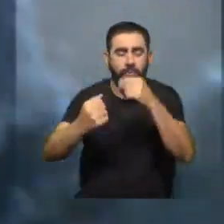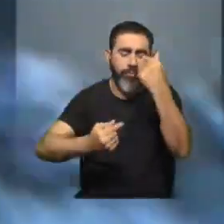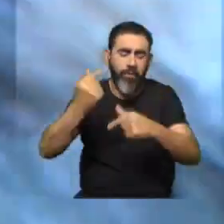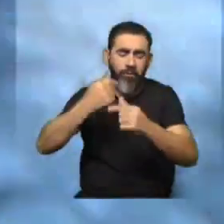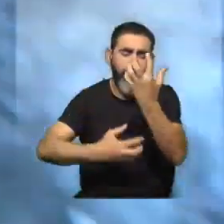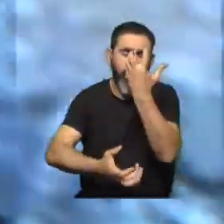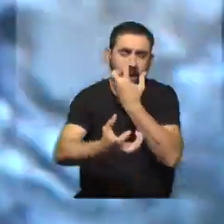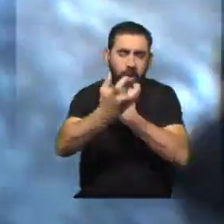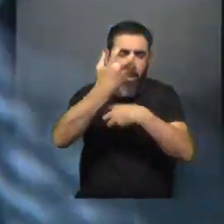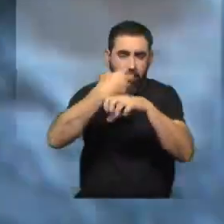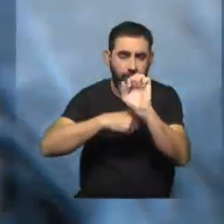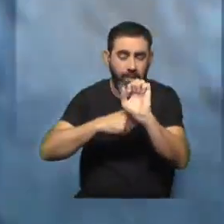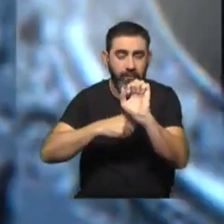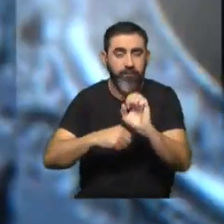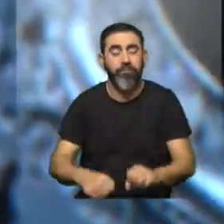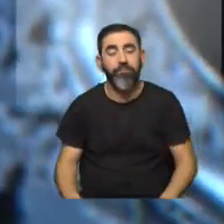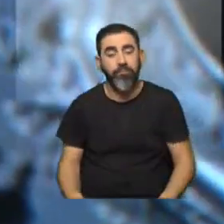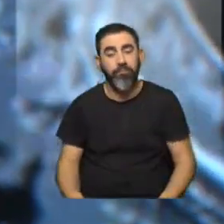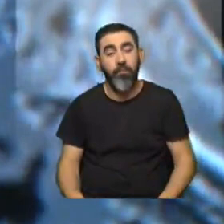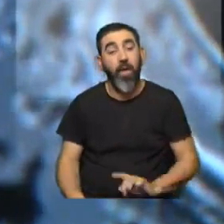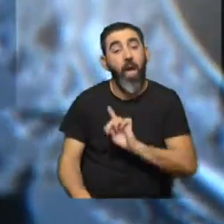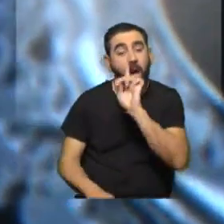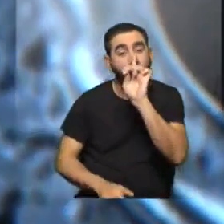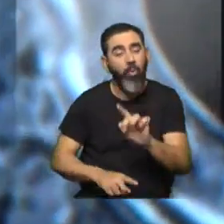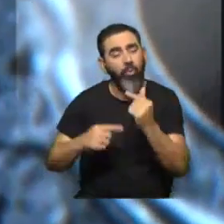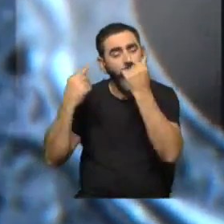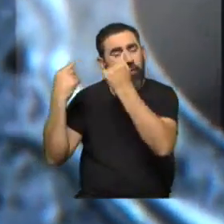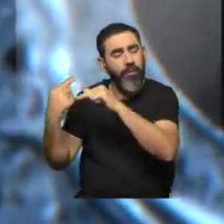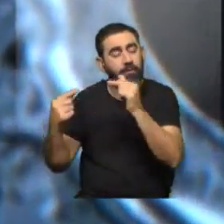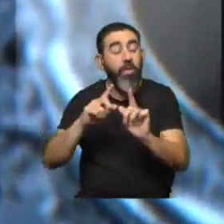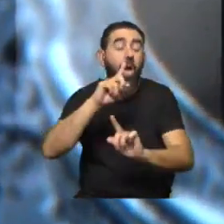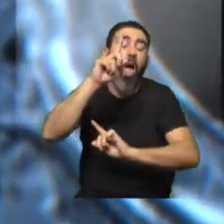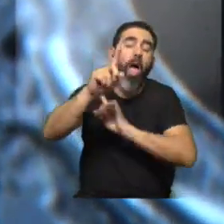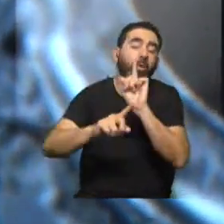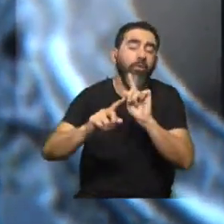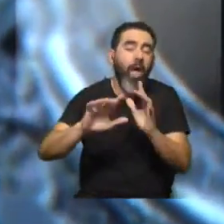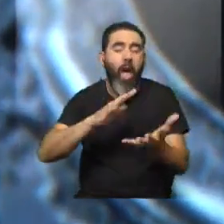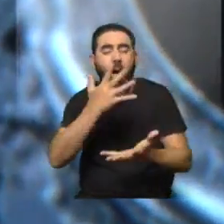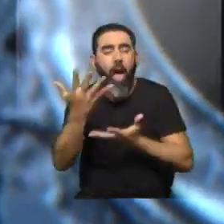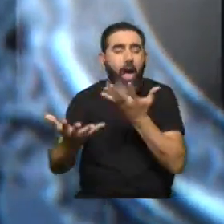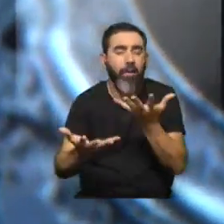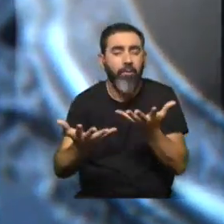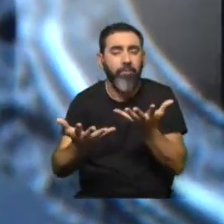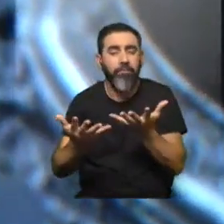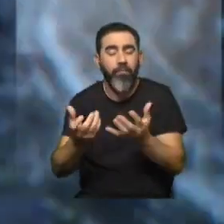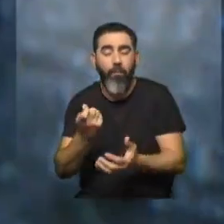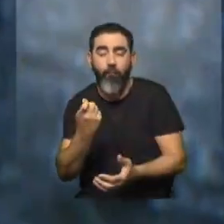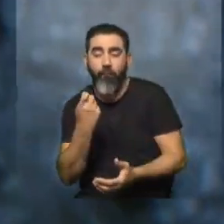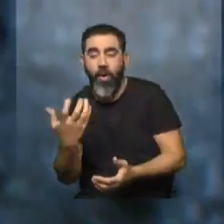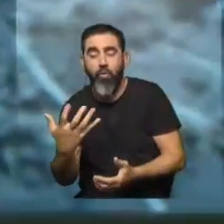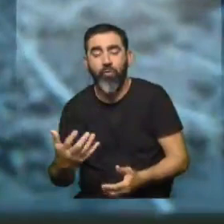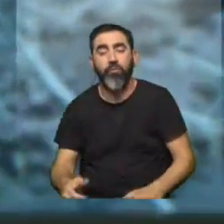animales que componían la megafauna, algunos fueron distintos, o mejor dicho, algunos tenían algo que les da un valor